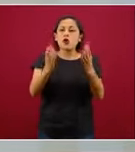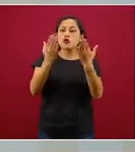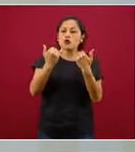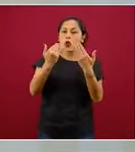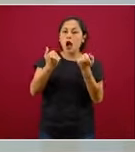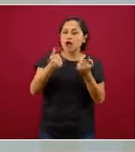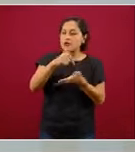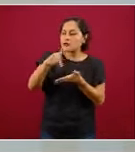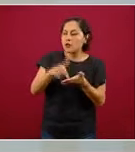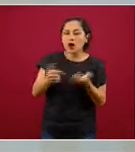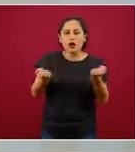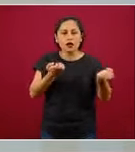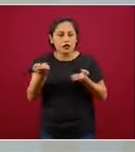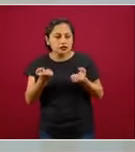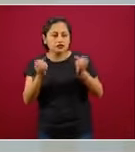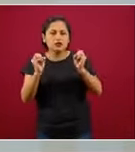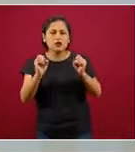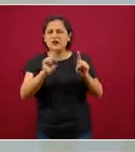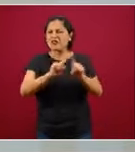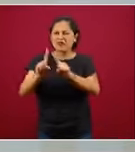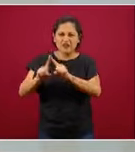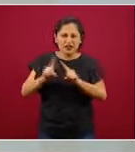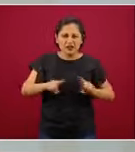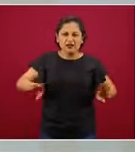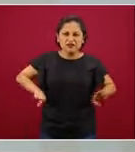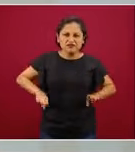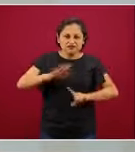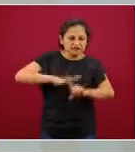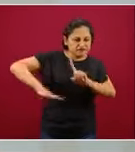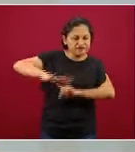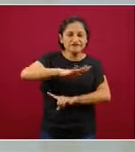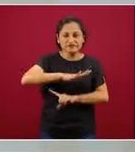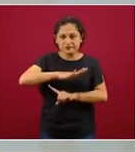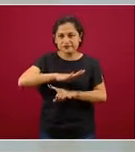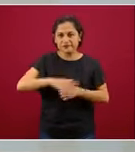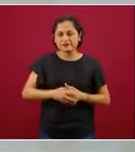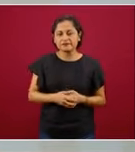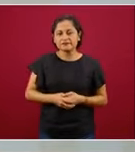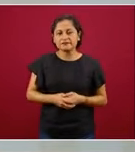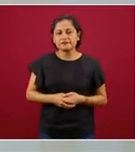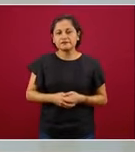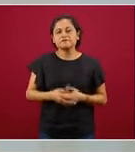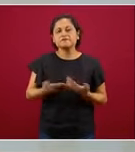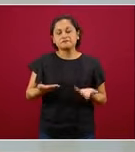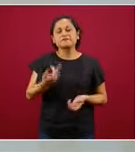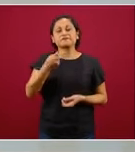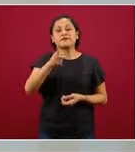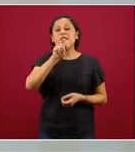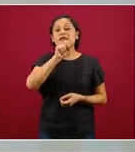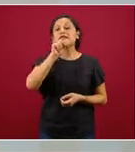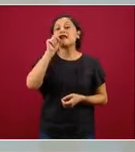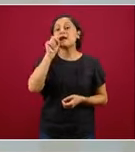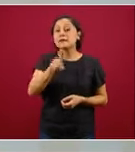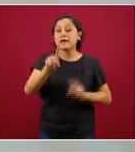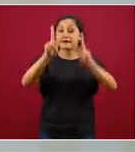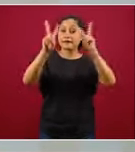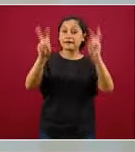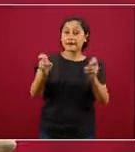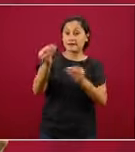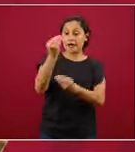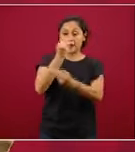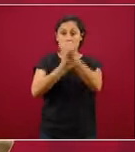de actividad física, entre otros factores. Y el mayor en importancia es la alimentación no saludable,